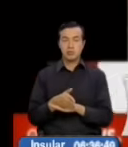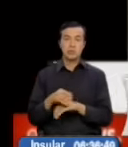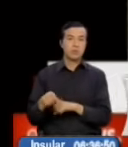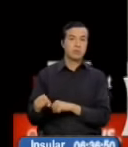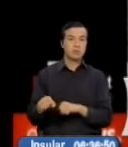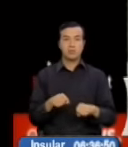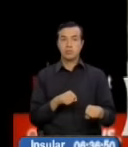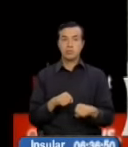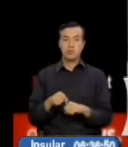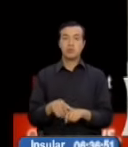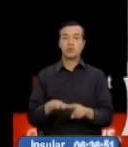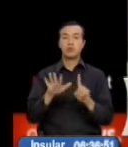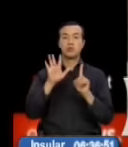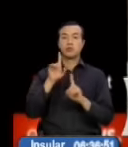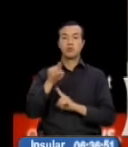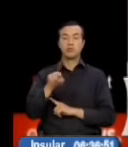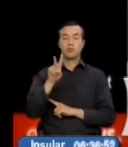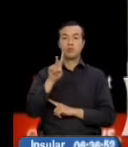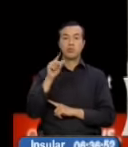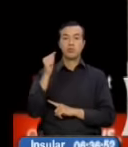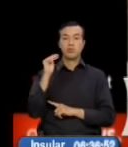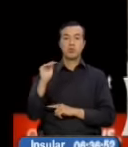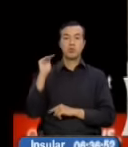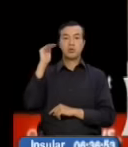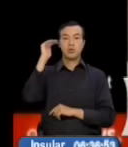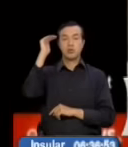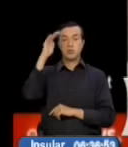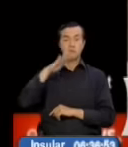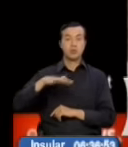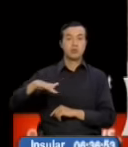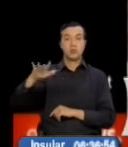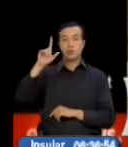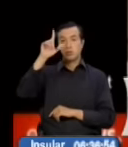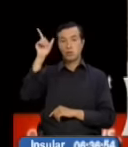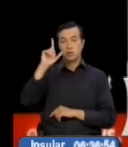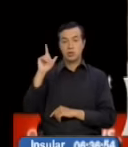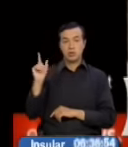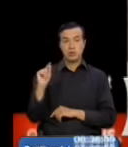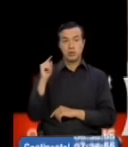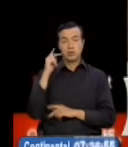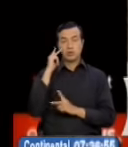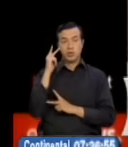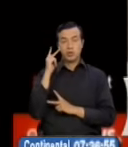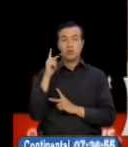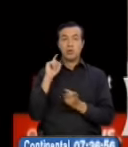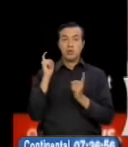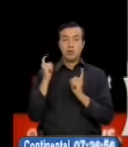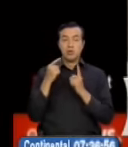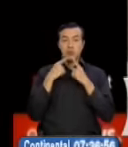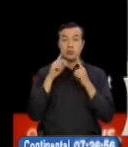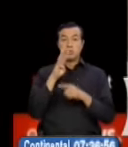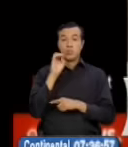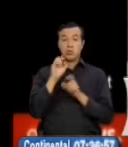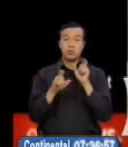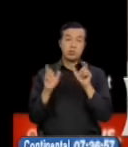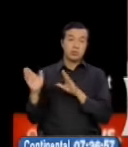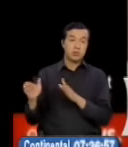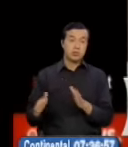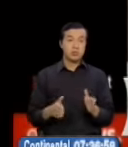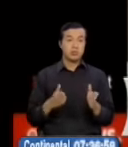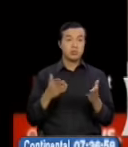movimiento telúrico de 6.2 en la escala de Richter registrado en Italia, los números se van actualizando, se habla ya de 40 muertos.